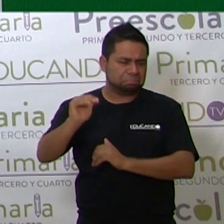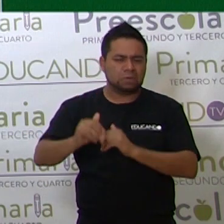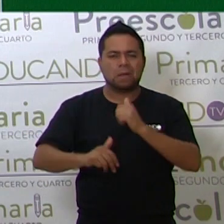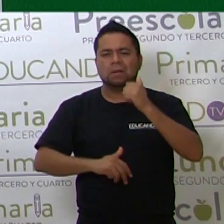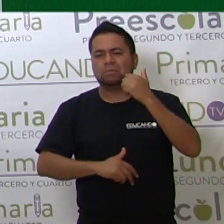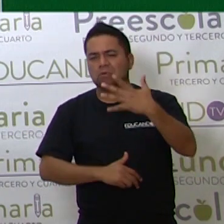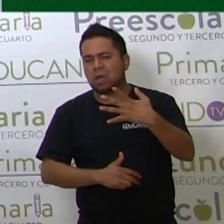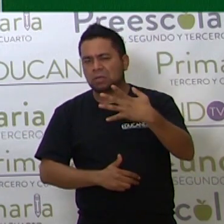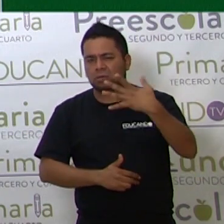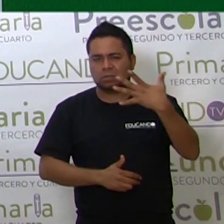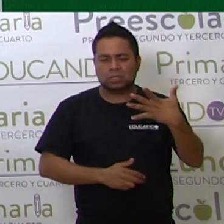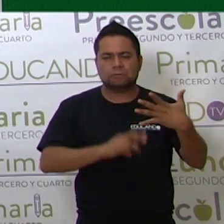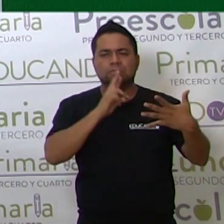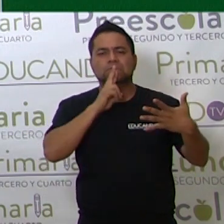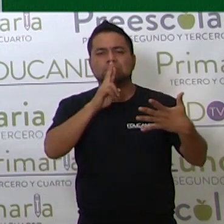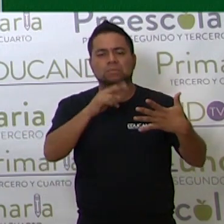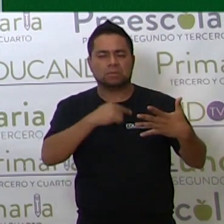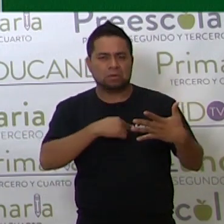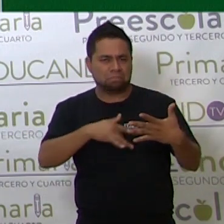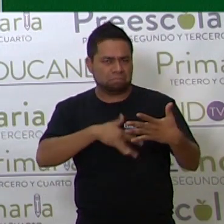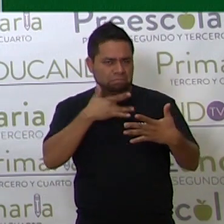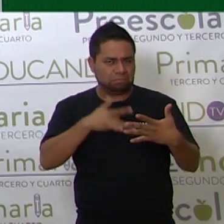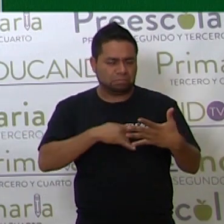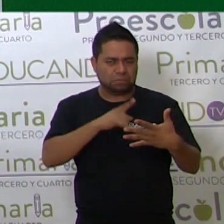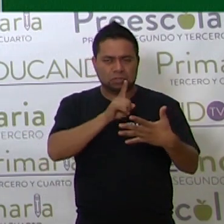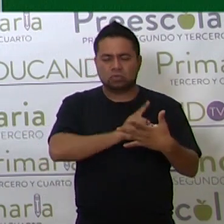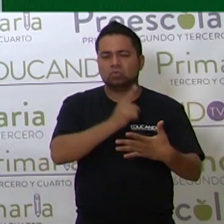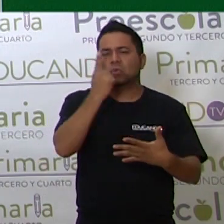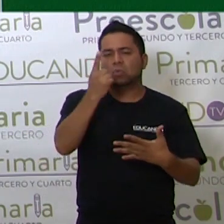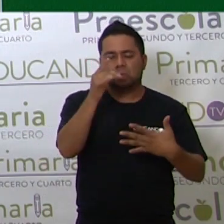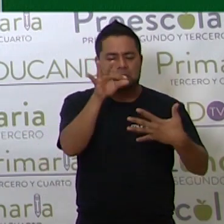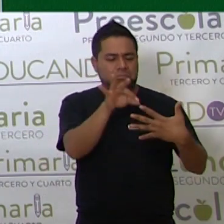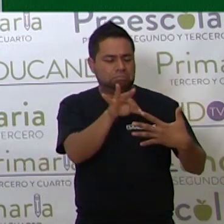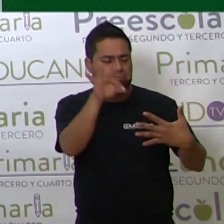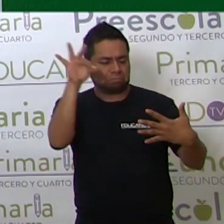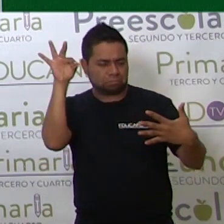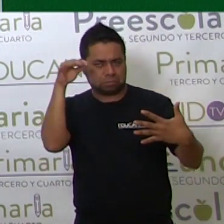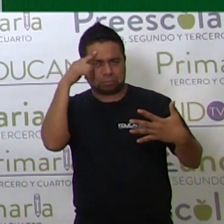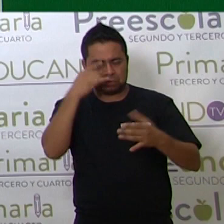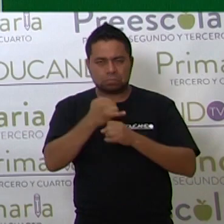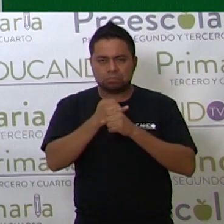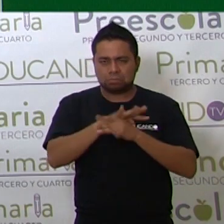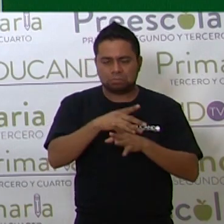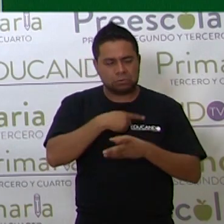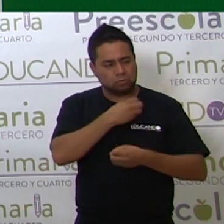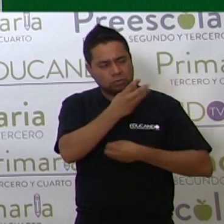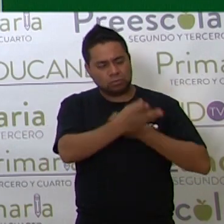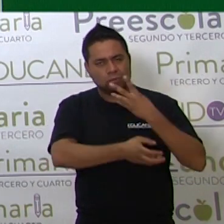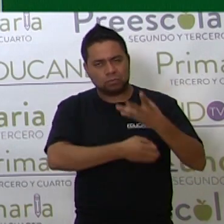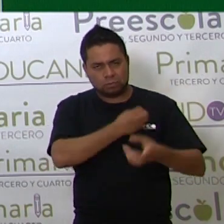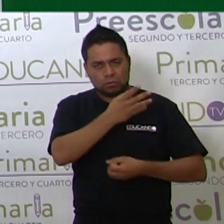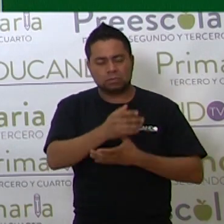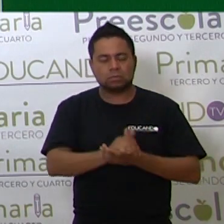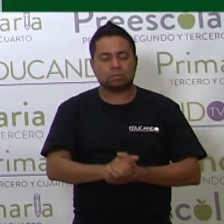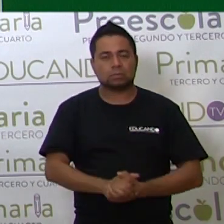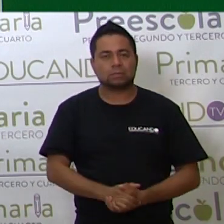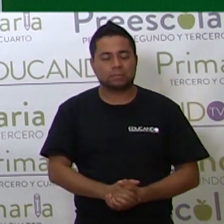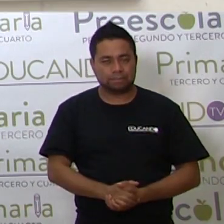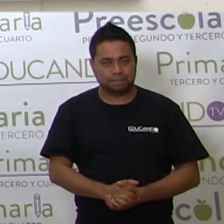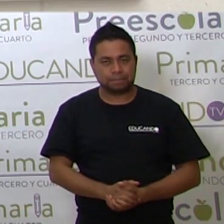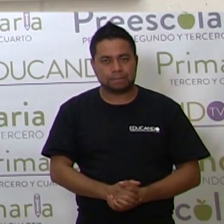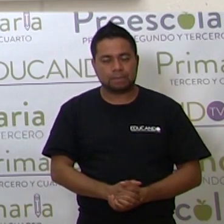puedas estar marcando o utilizando que son necesarias para obtener la información que vamos a requerir si entonces